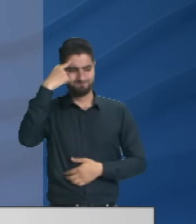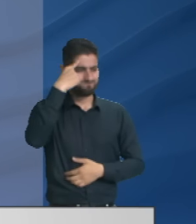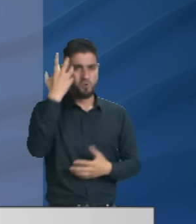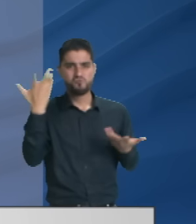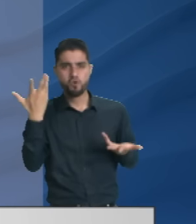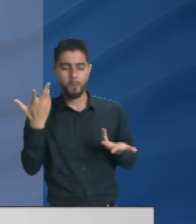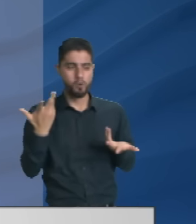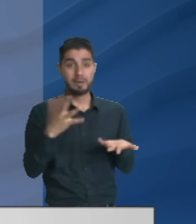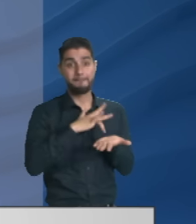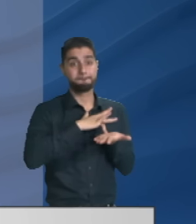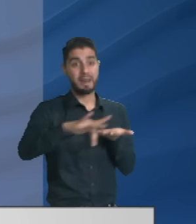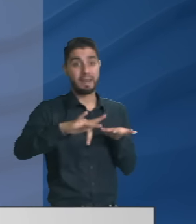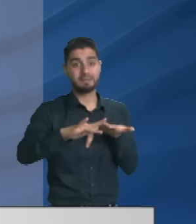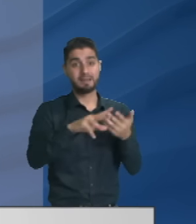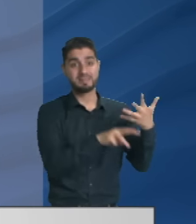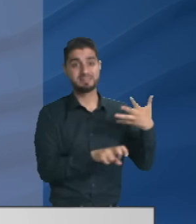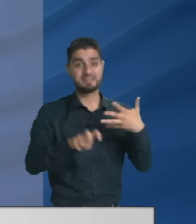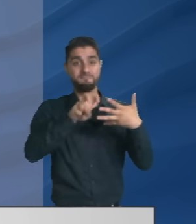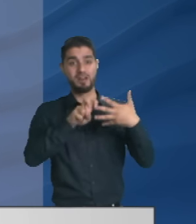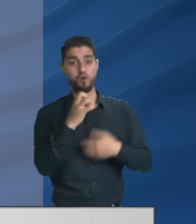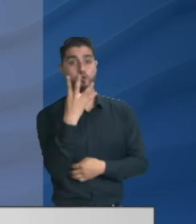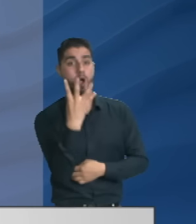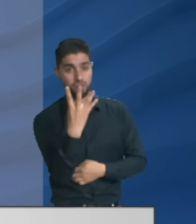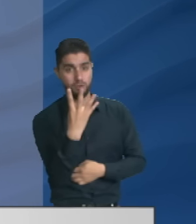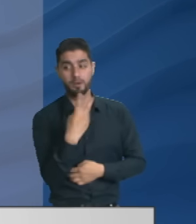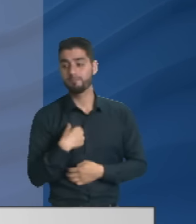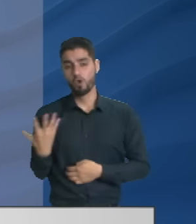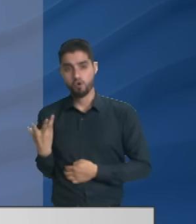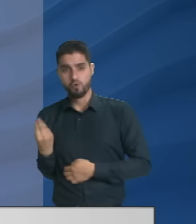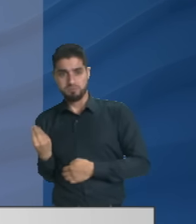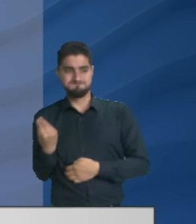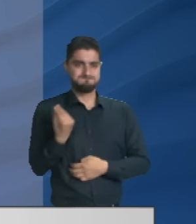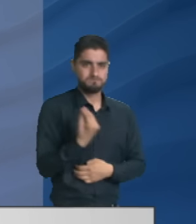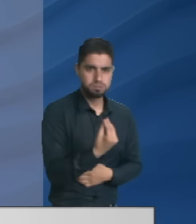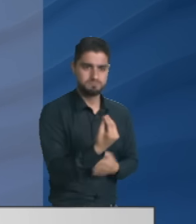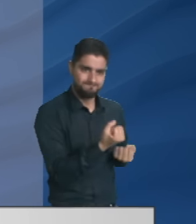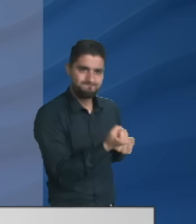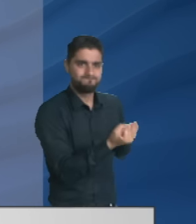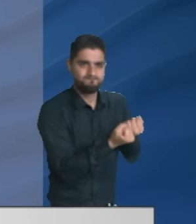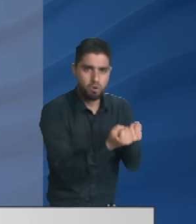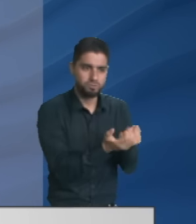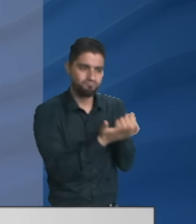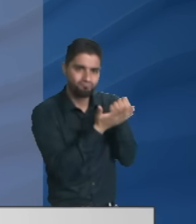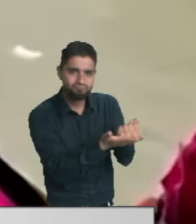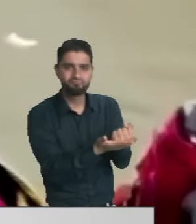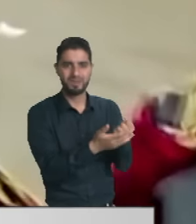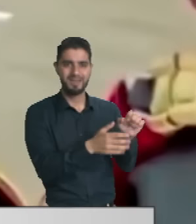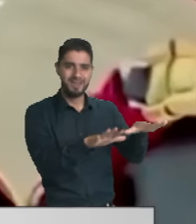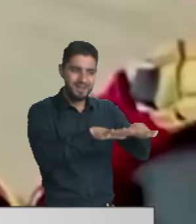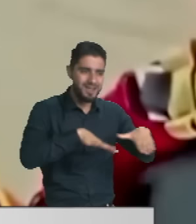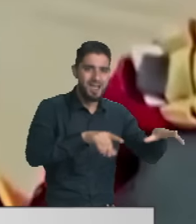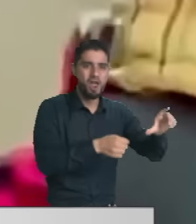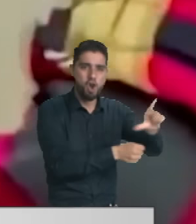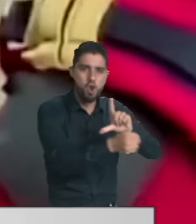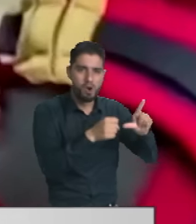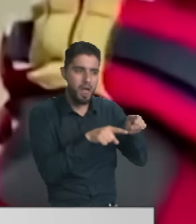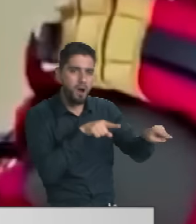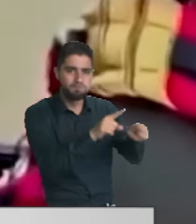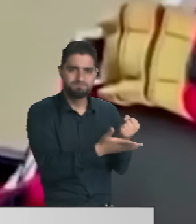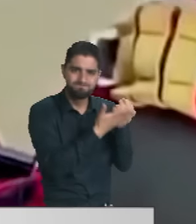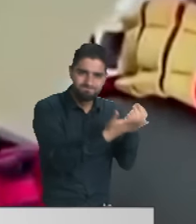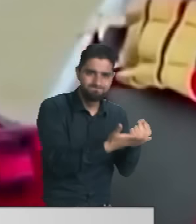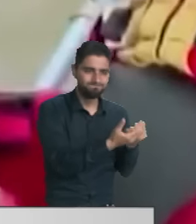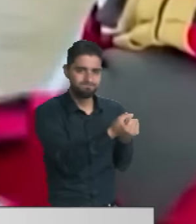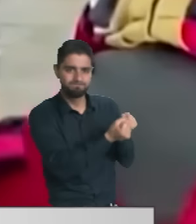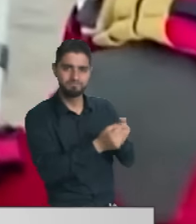y el gobierno central envió un equipo para guiar y para asistir a los gobiernos locales en las labores de socorro y rescate con el objetivo